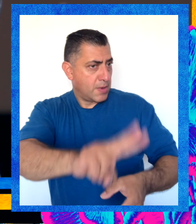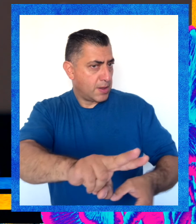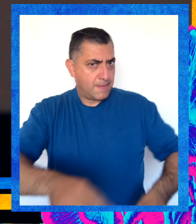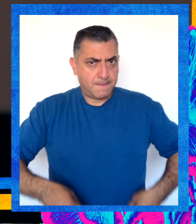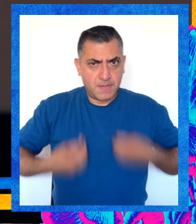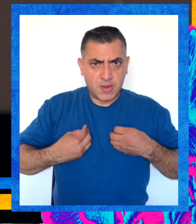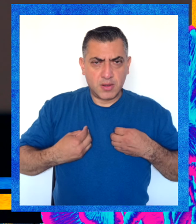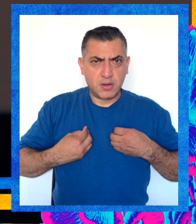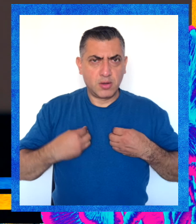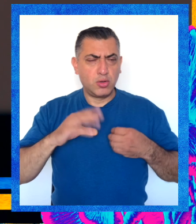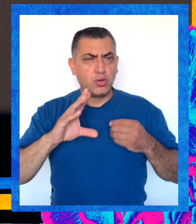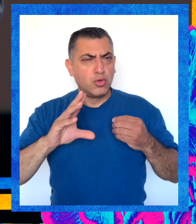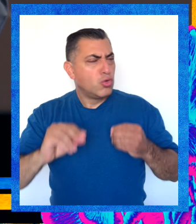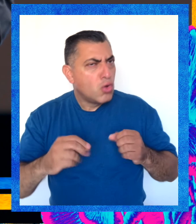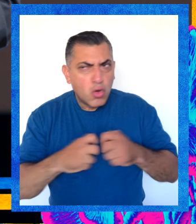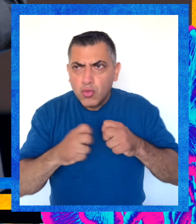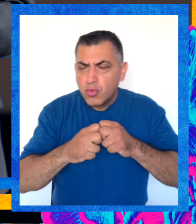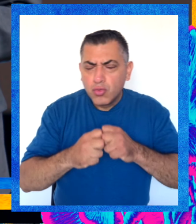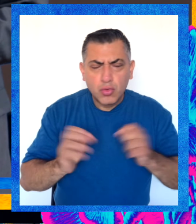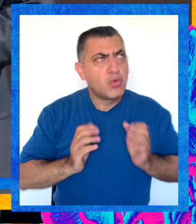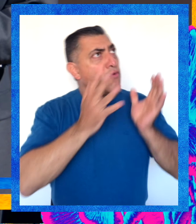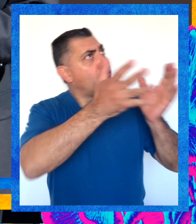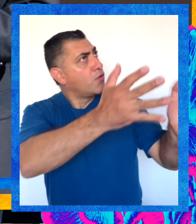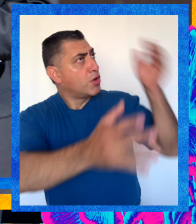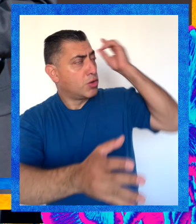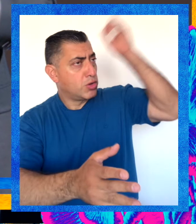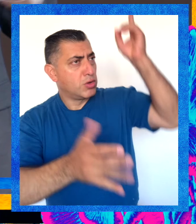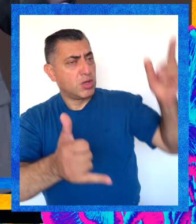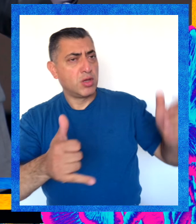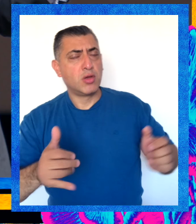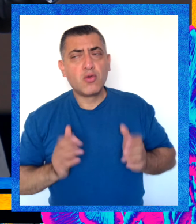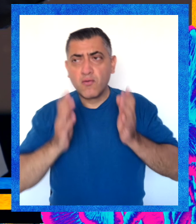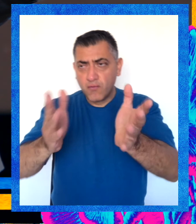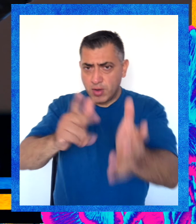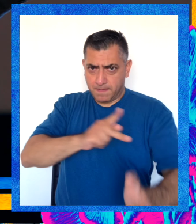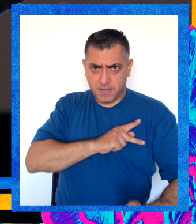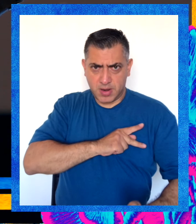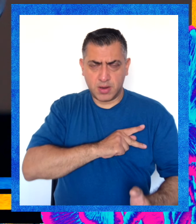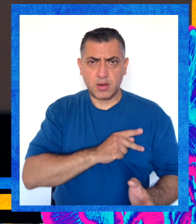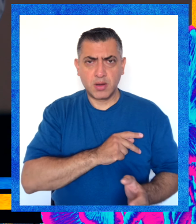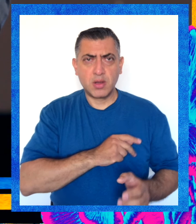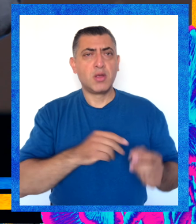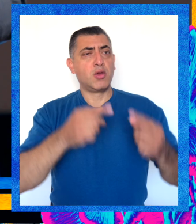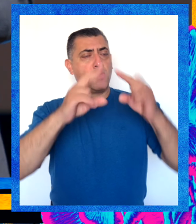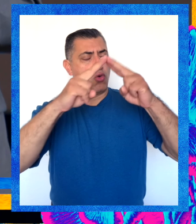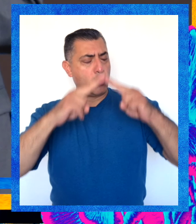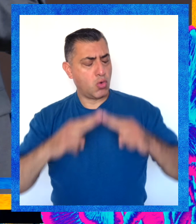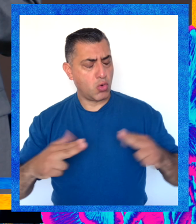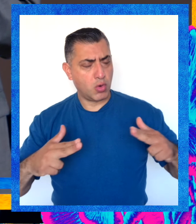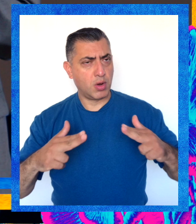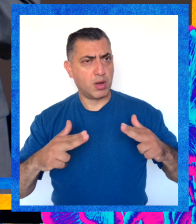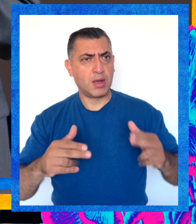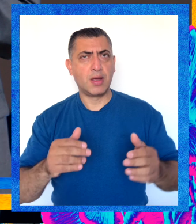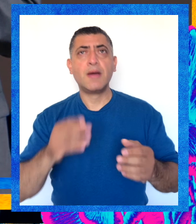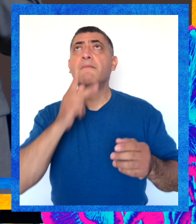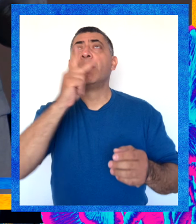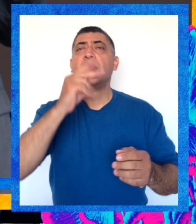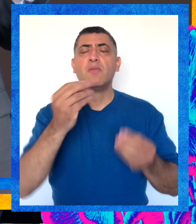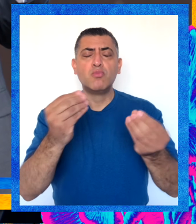dice así no se angustien confíen en dios y confíen también en mí en el hogar de mi padre hay muchas viviendas